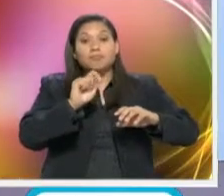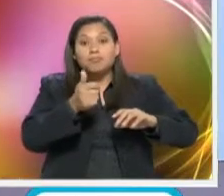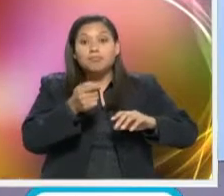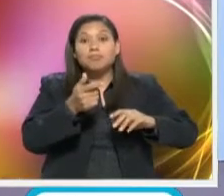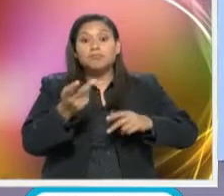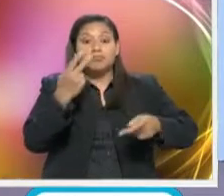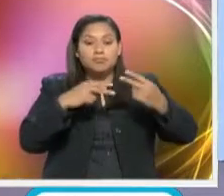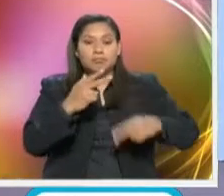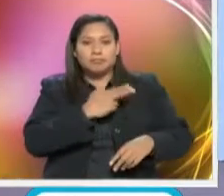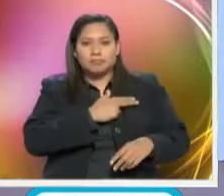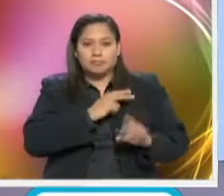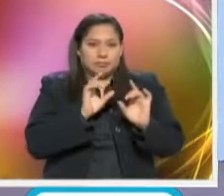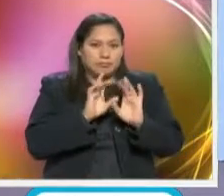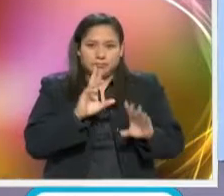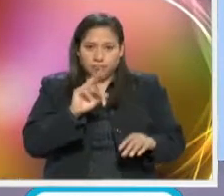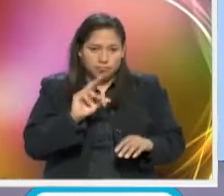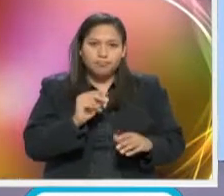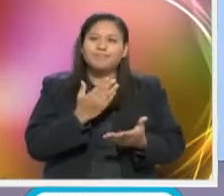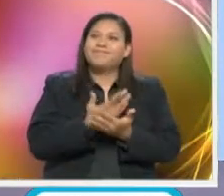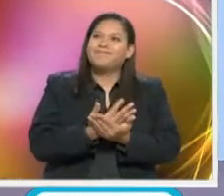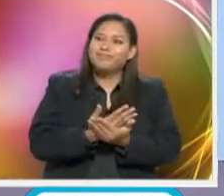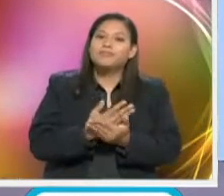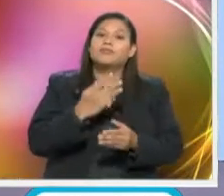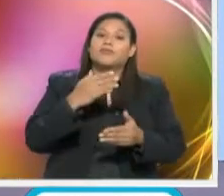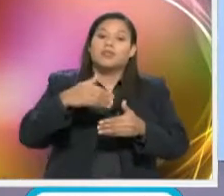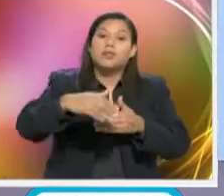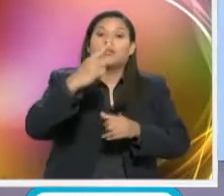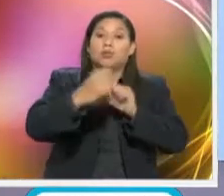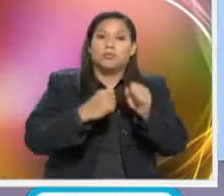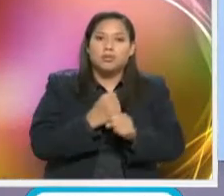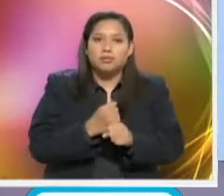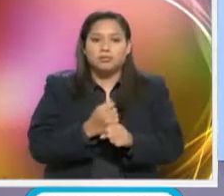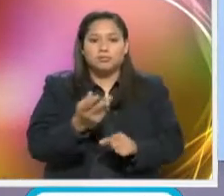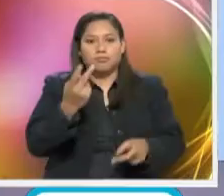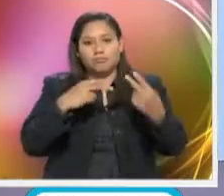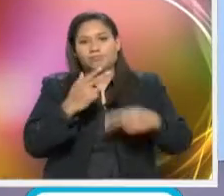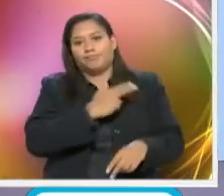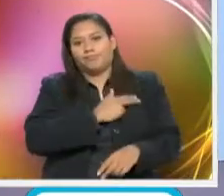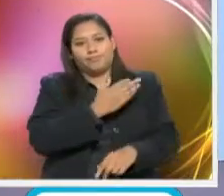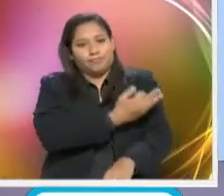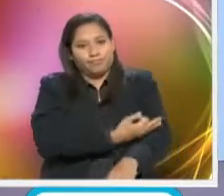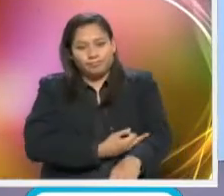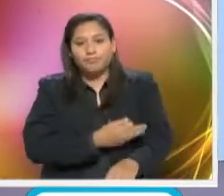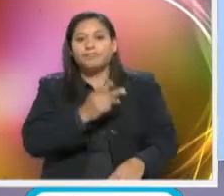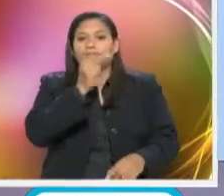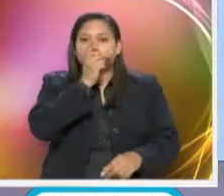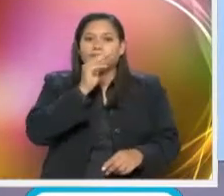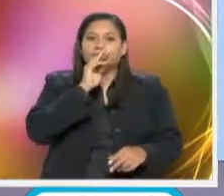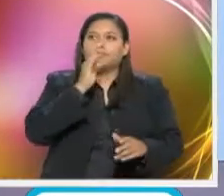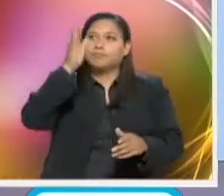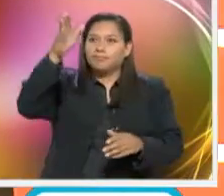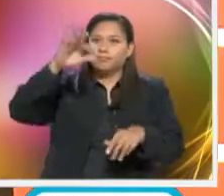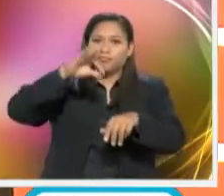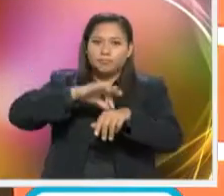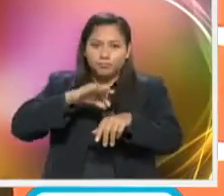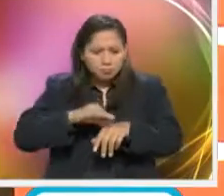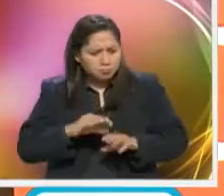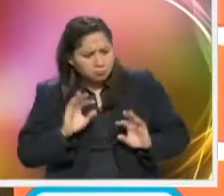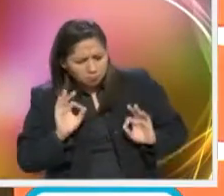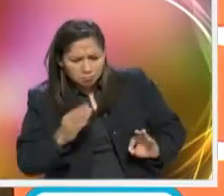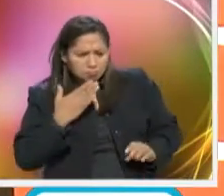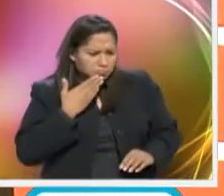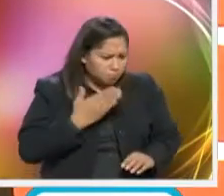No esperamos a que al año esté la lesión, que muchas veces los papás van al médico y el médico dijo, pues veo todo bien,